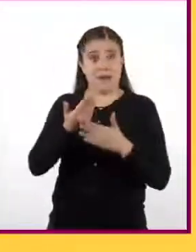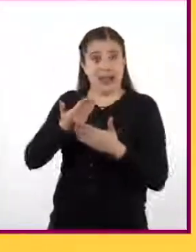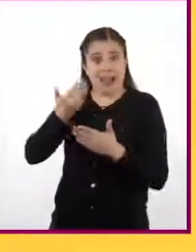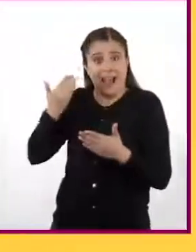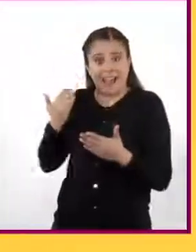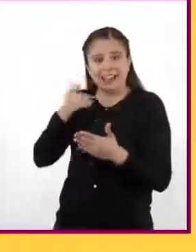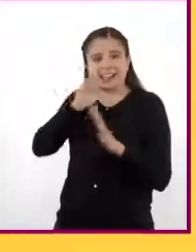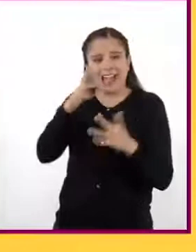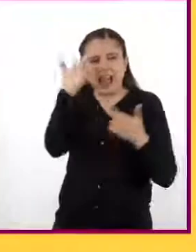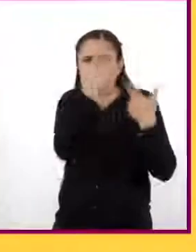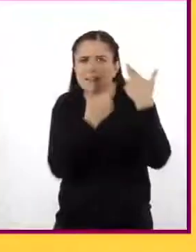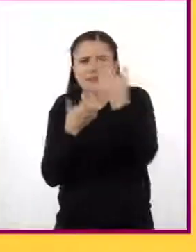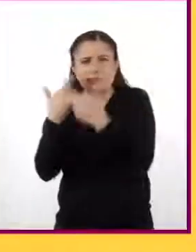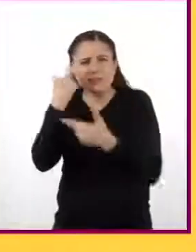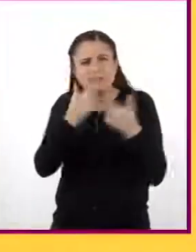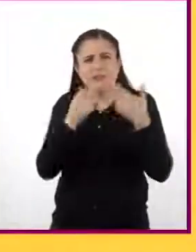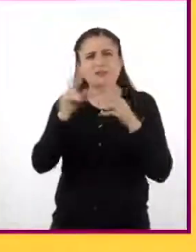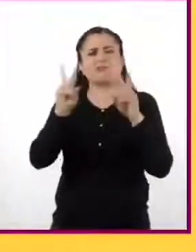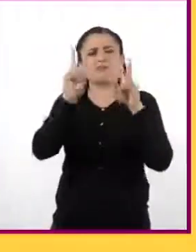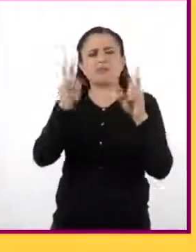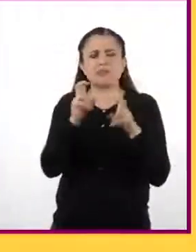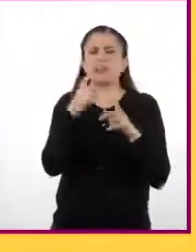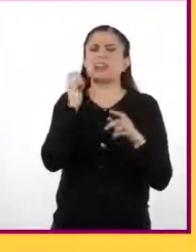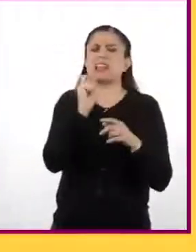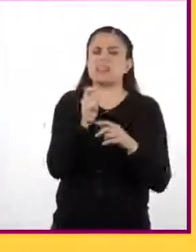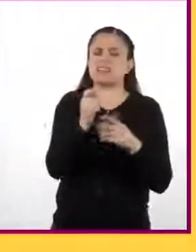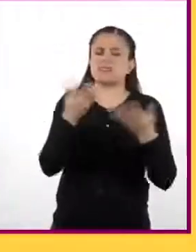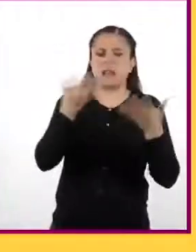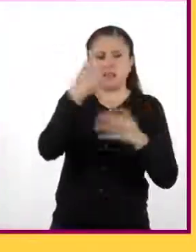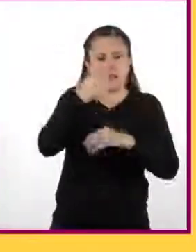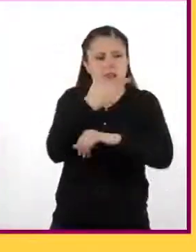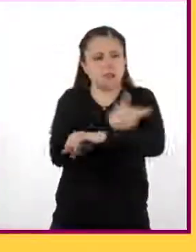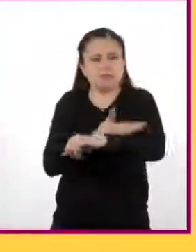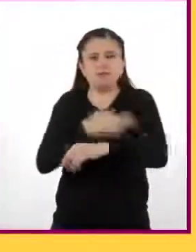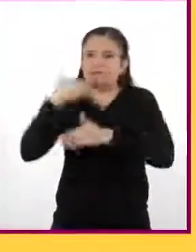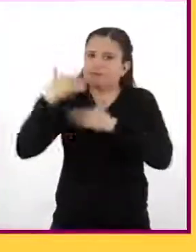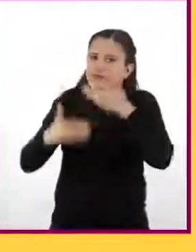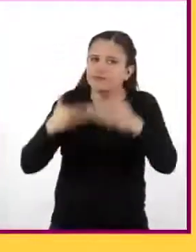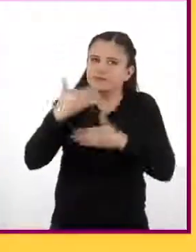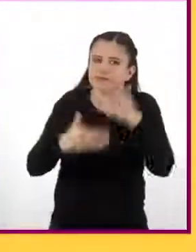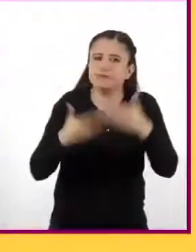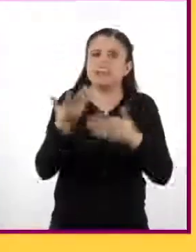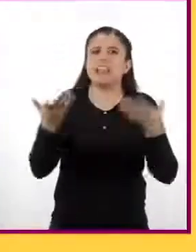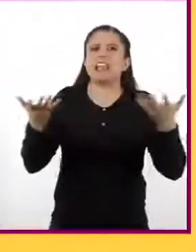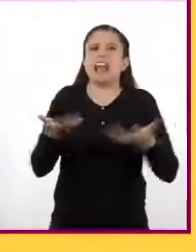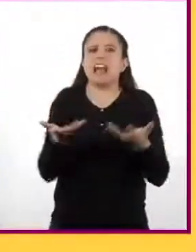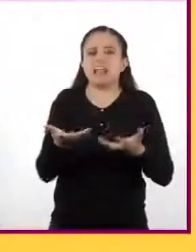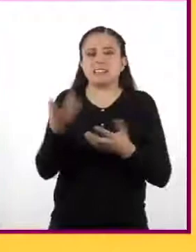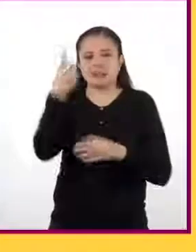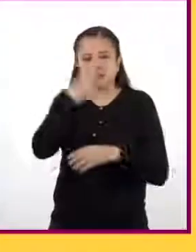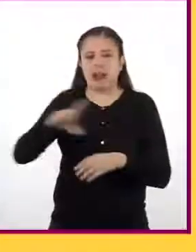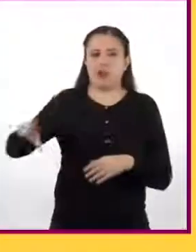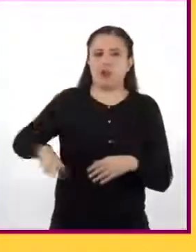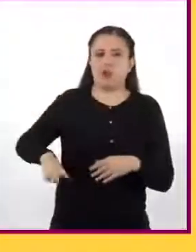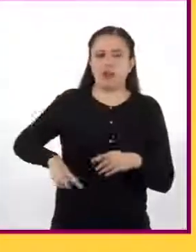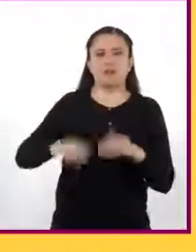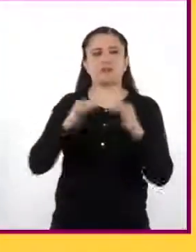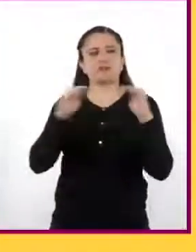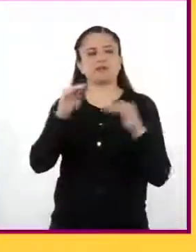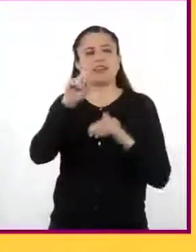revisaron información acerca de los principios, mecanismos y procedimientos que se practican en una forma de gobierno